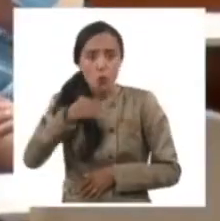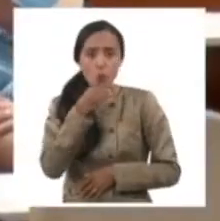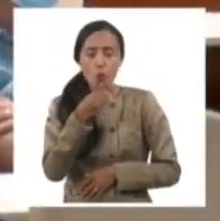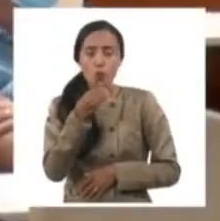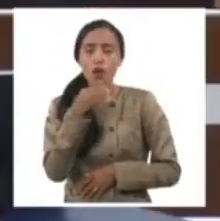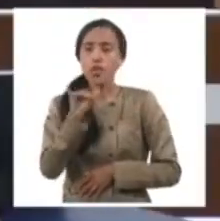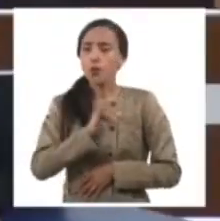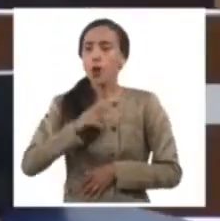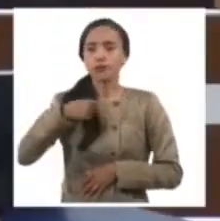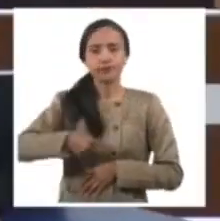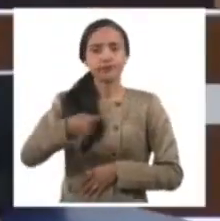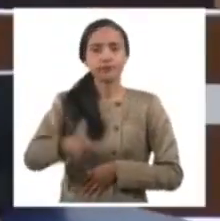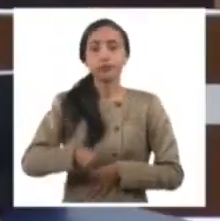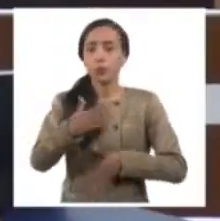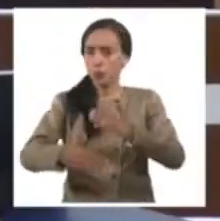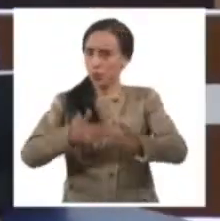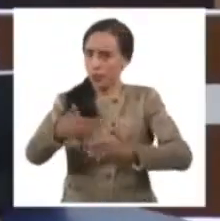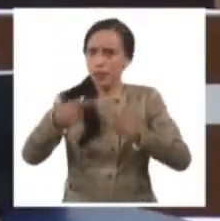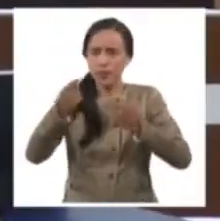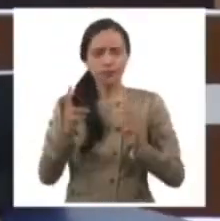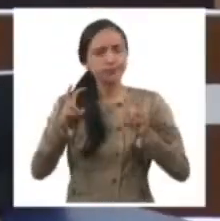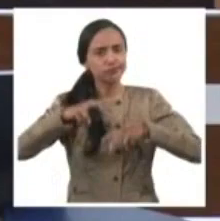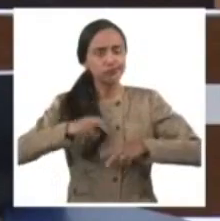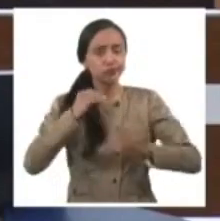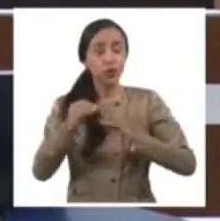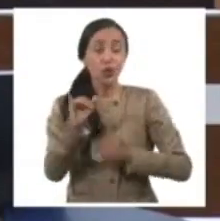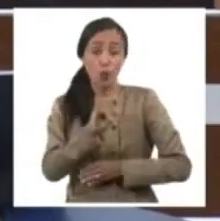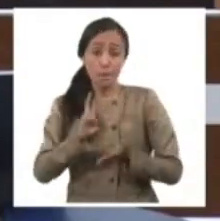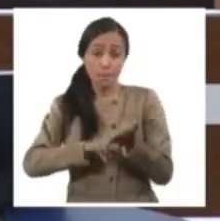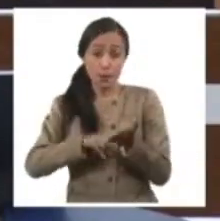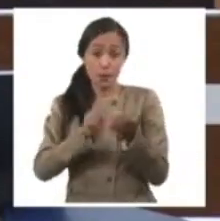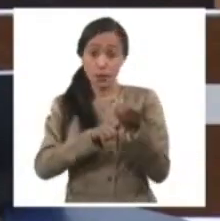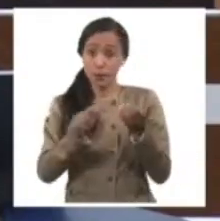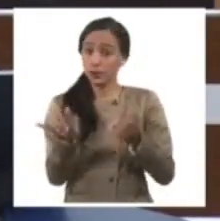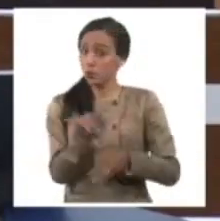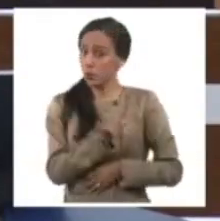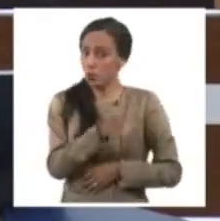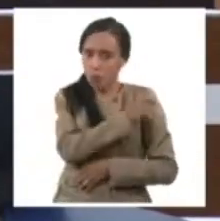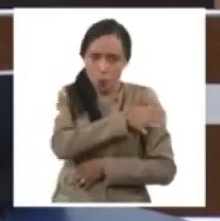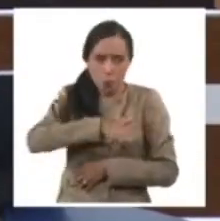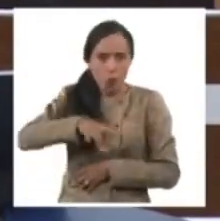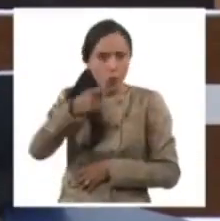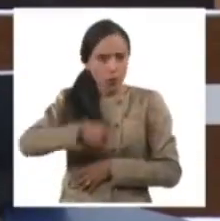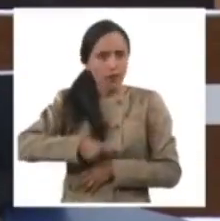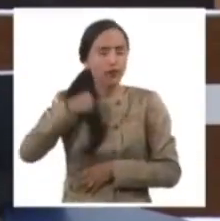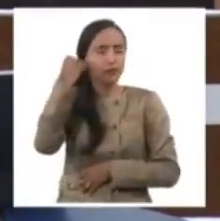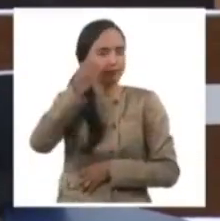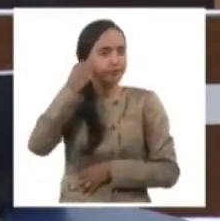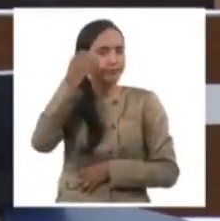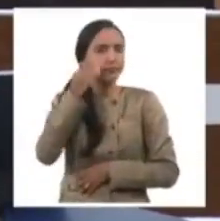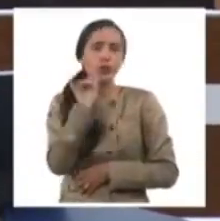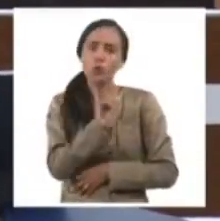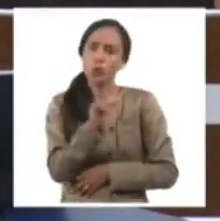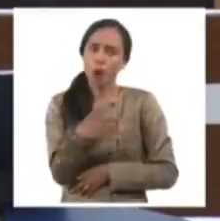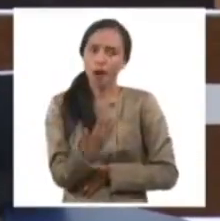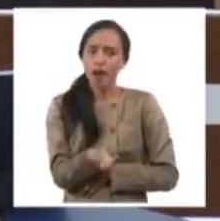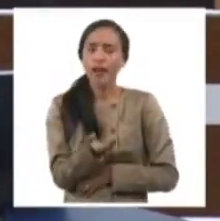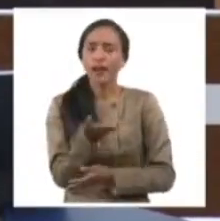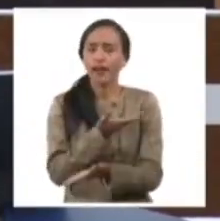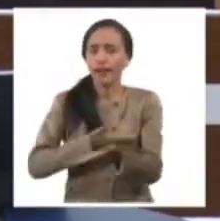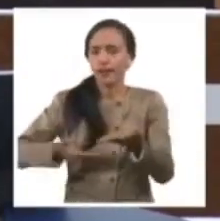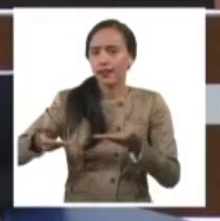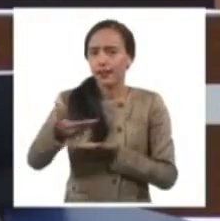debatir sistemáticamente estos problemas, desde la militancia del partido hasta la población, usando todos los